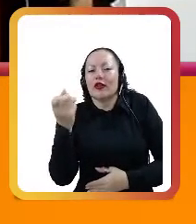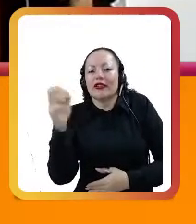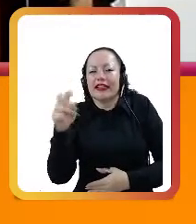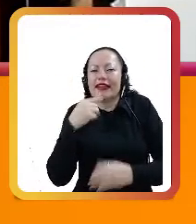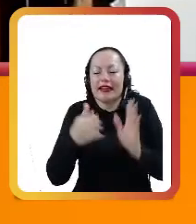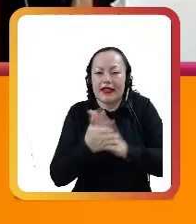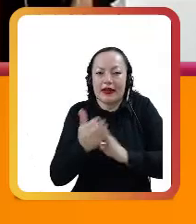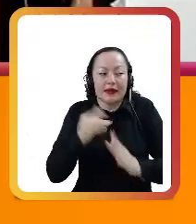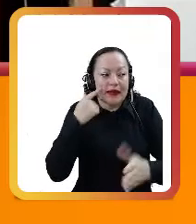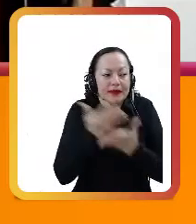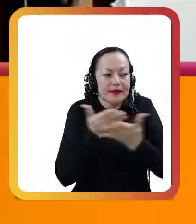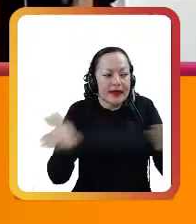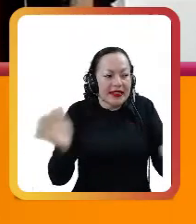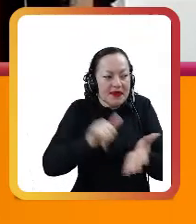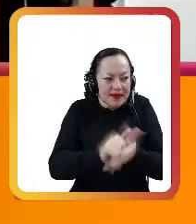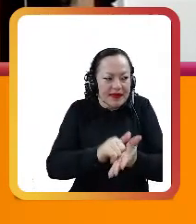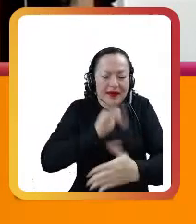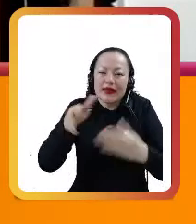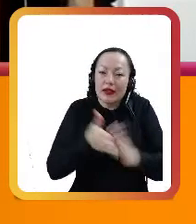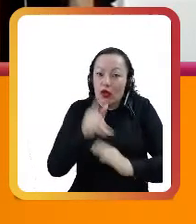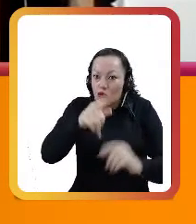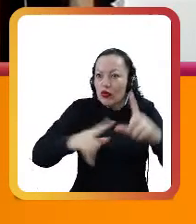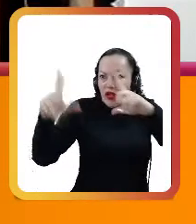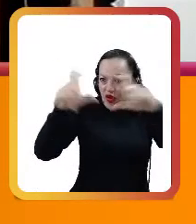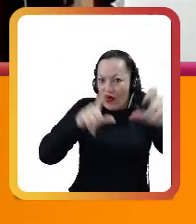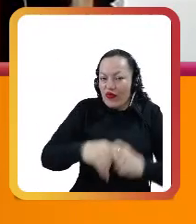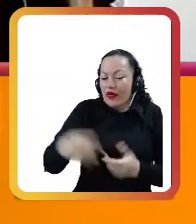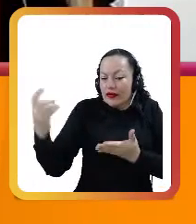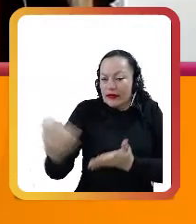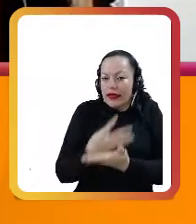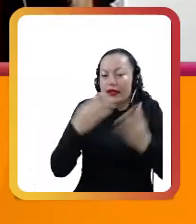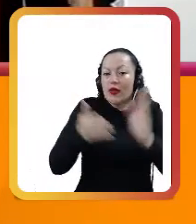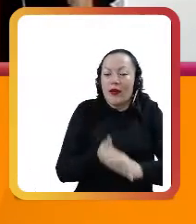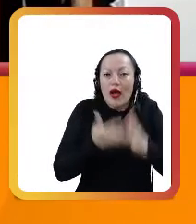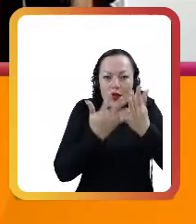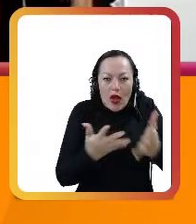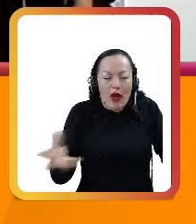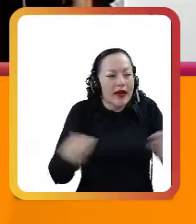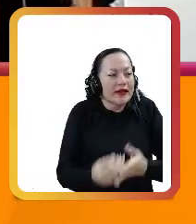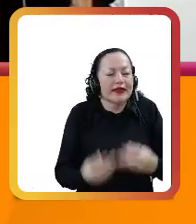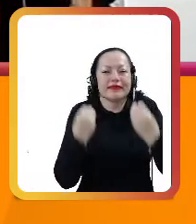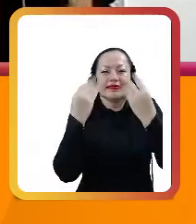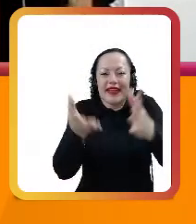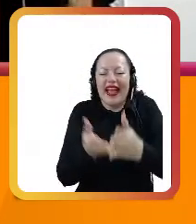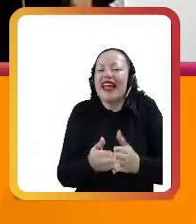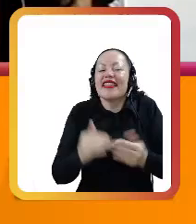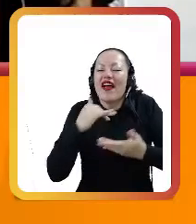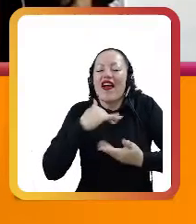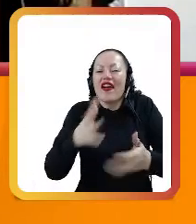311-662-30, el número de WhatsApp para que envíen la foto y así puedan ganarse premios que le entrega nuestro magazine